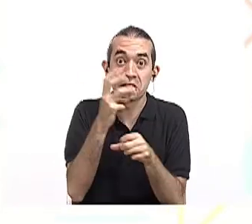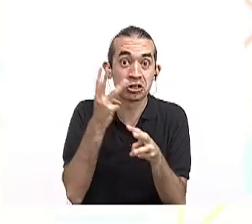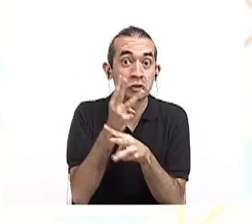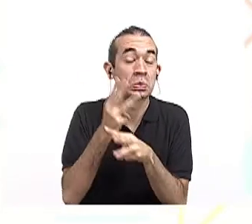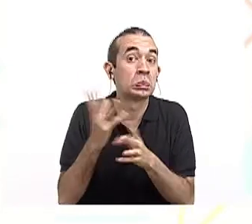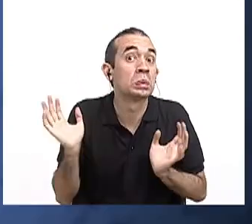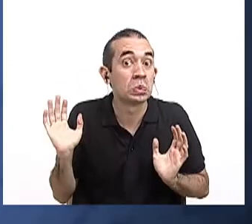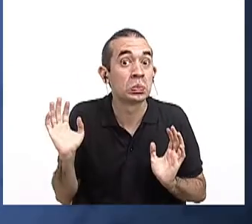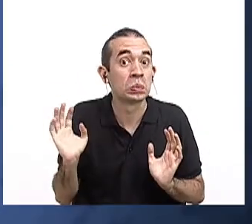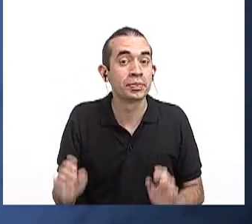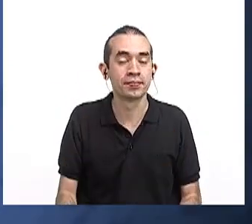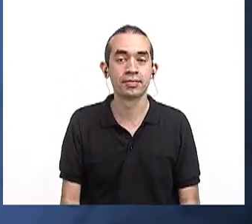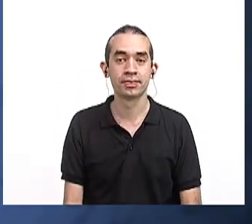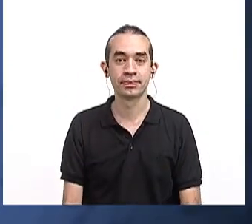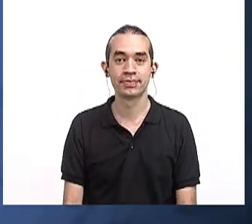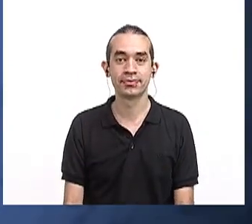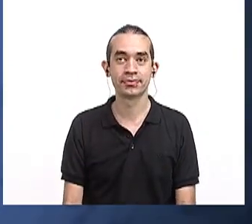Veamos.